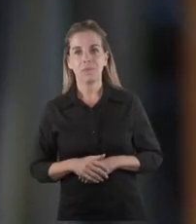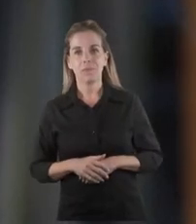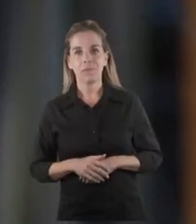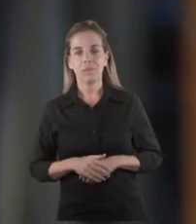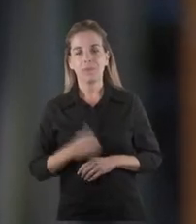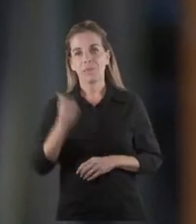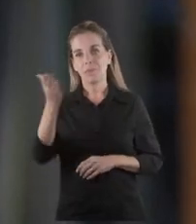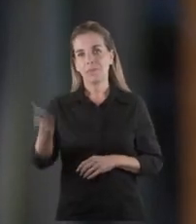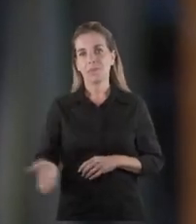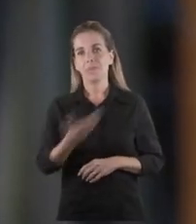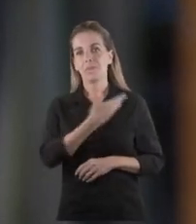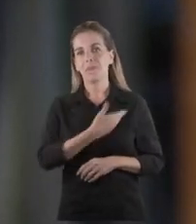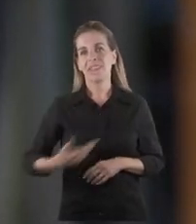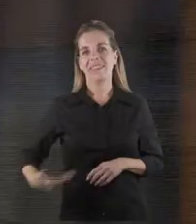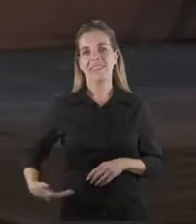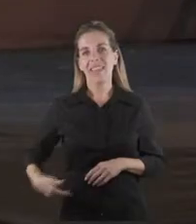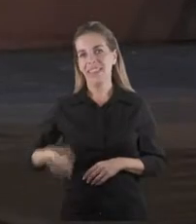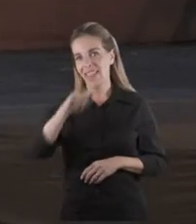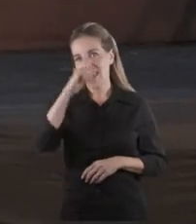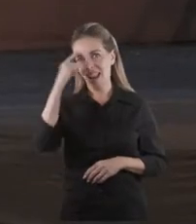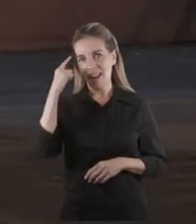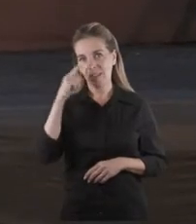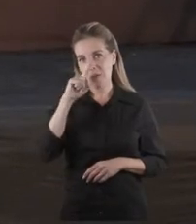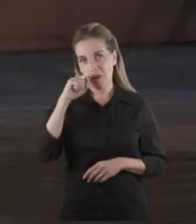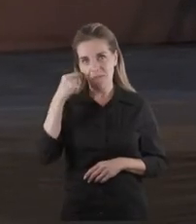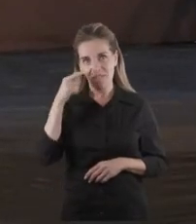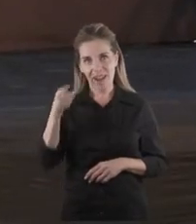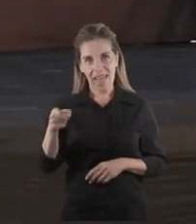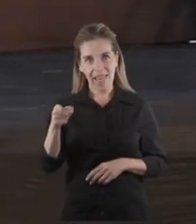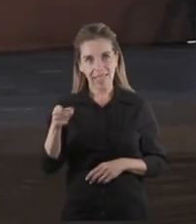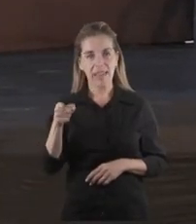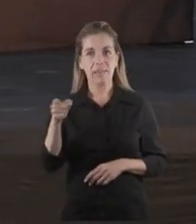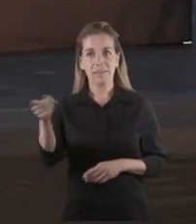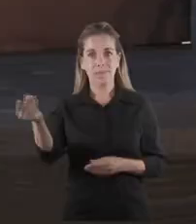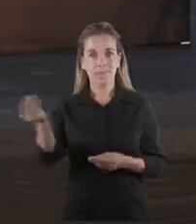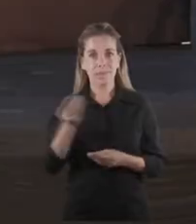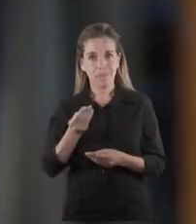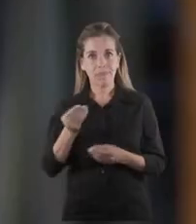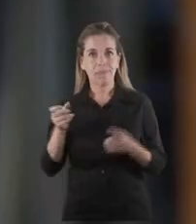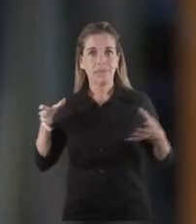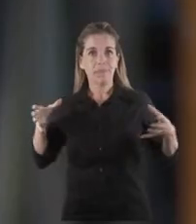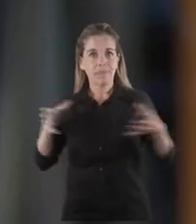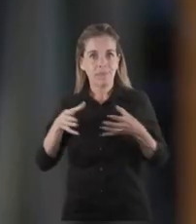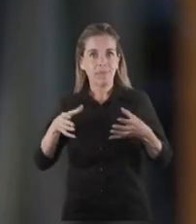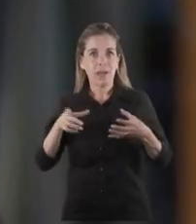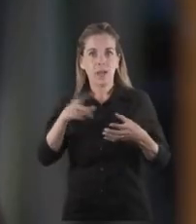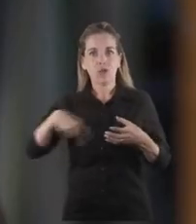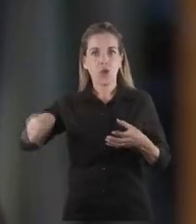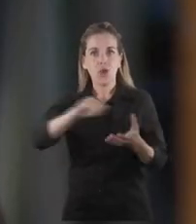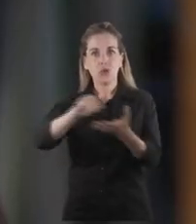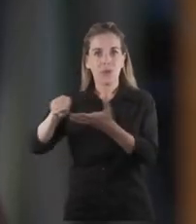Señor Presidente de la Nación, doctor Alberto Fernández, en nombre suyo, a todos los funcionarios